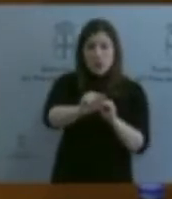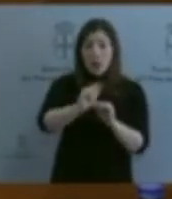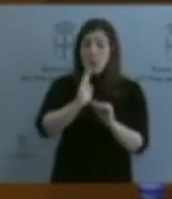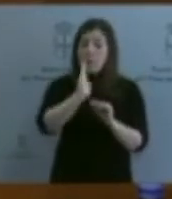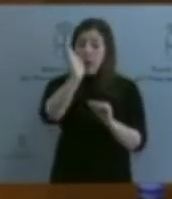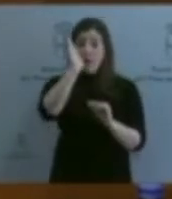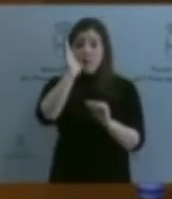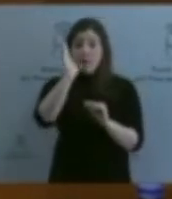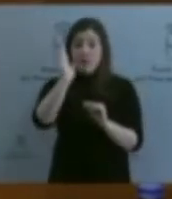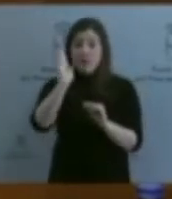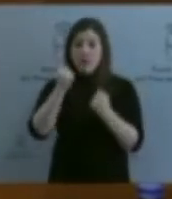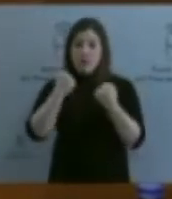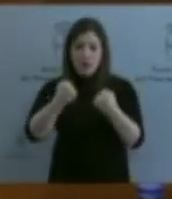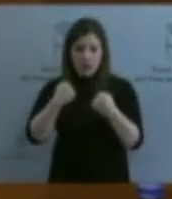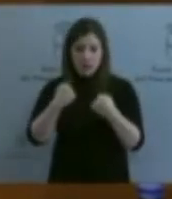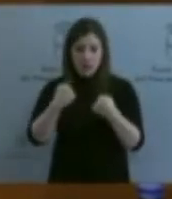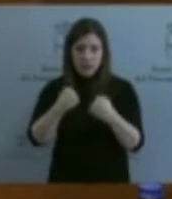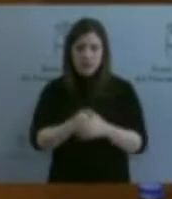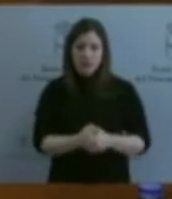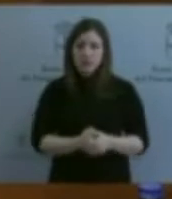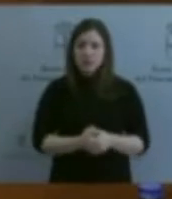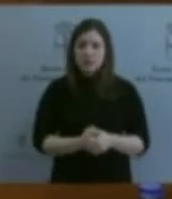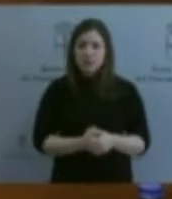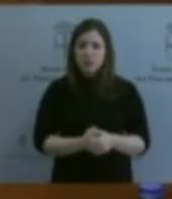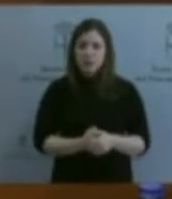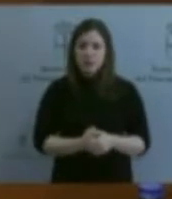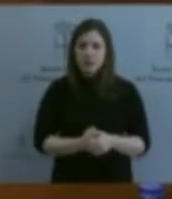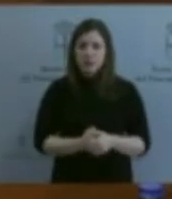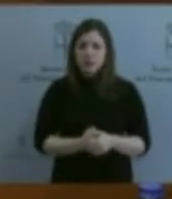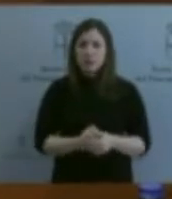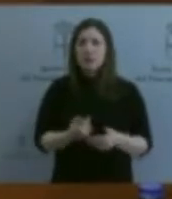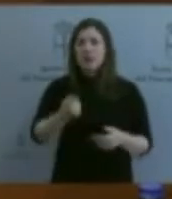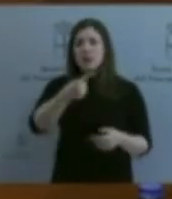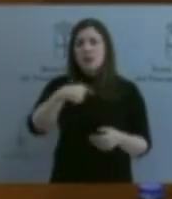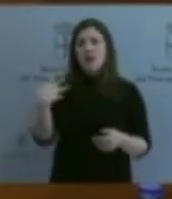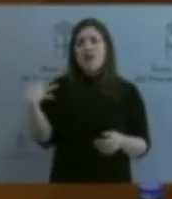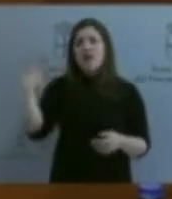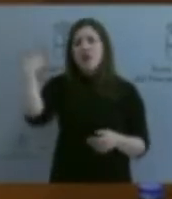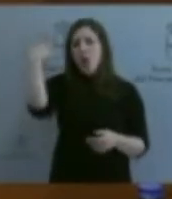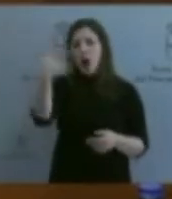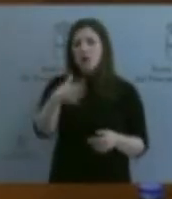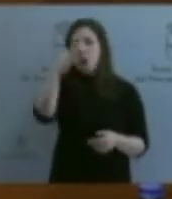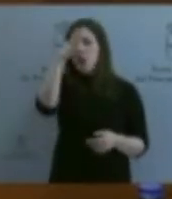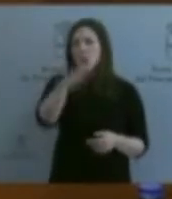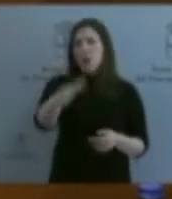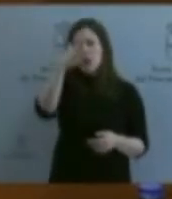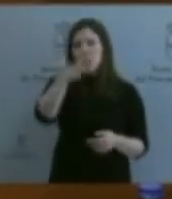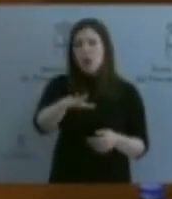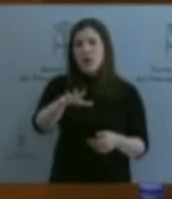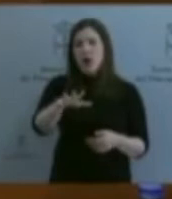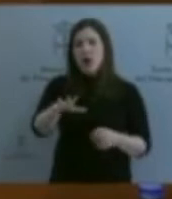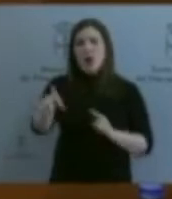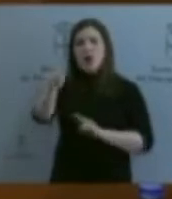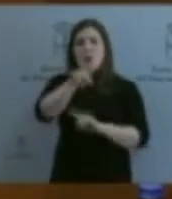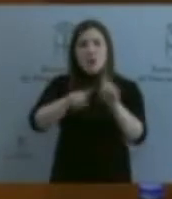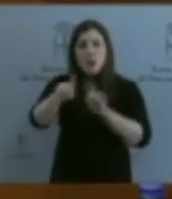ahí. Y no precisamente ocultas. Llevábamos 5 años denunciando los problemas del sistema de residencias para mayores de Asturias, al igual que